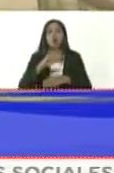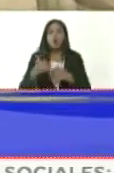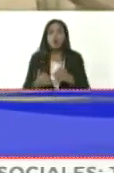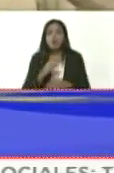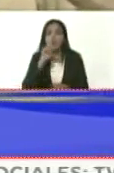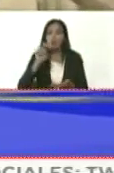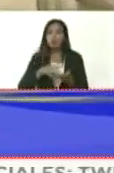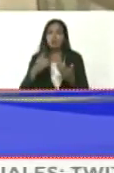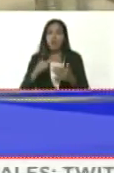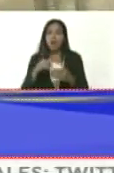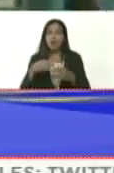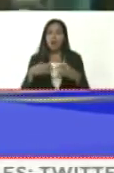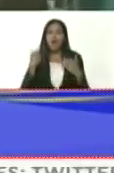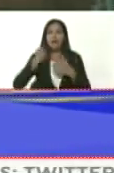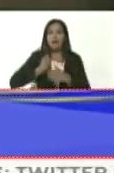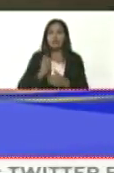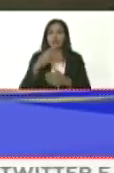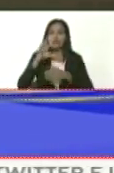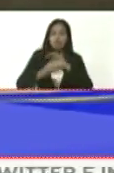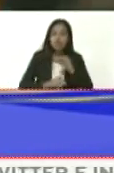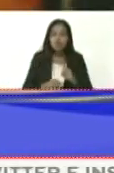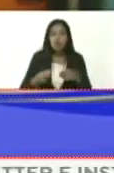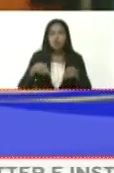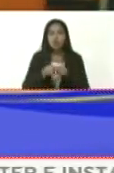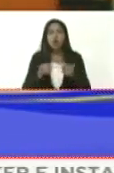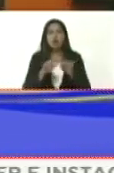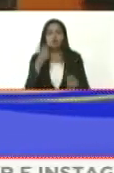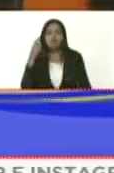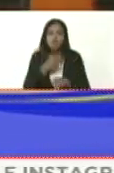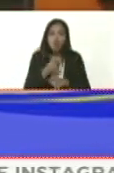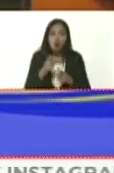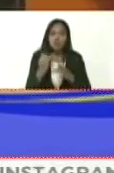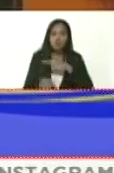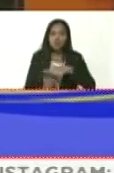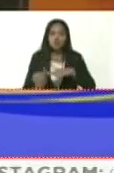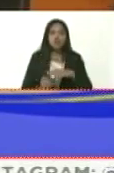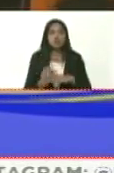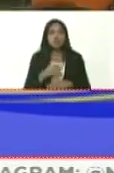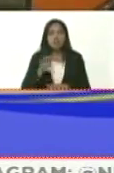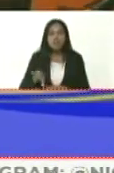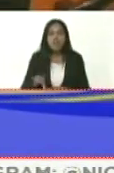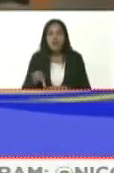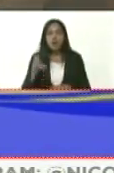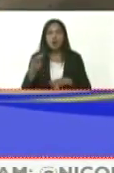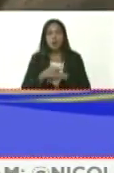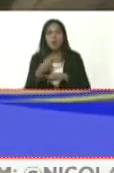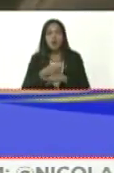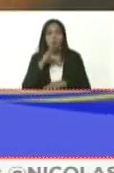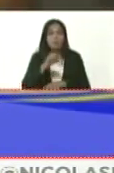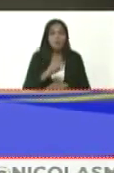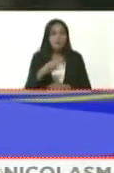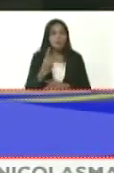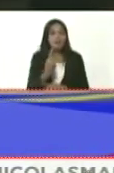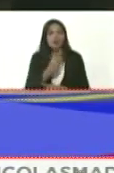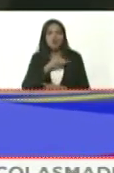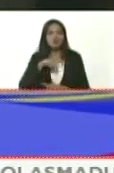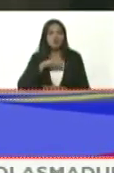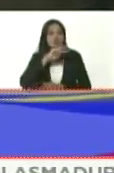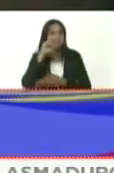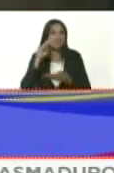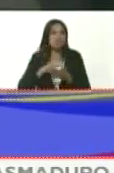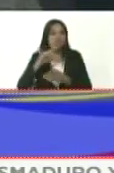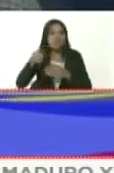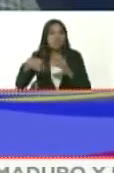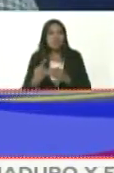estamos hablando de las carteras de compra, obligar a las instituciones del Estado, a las gobernaciones, que compremos primero producción nacional y